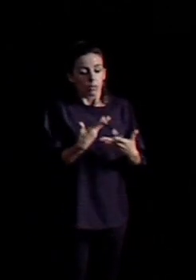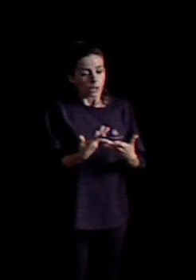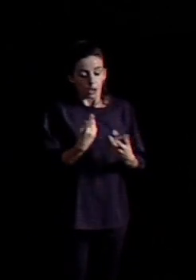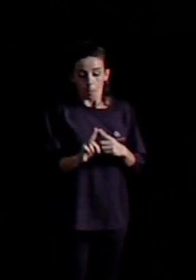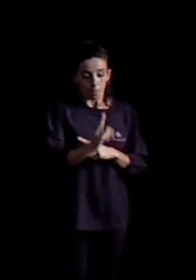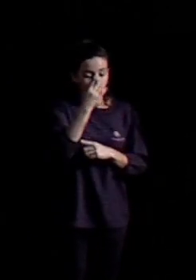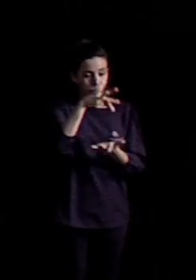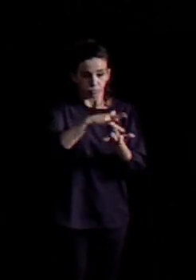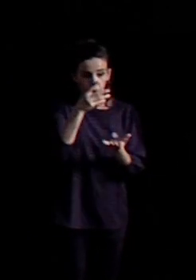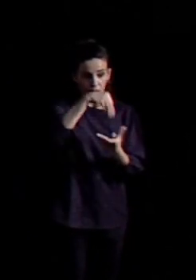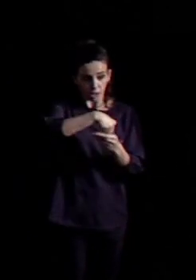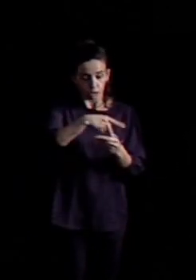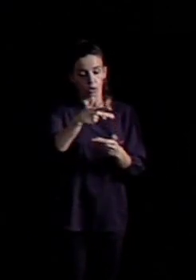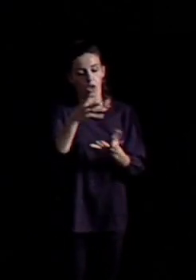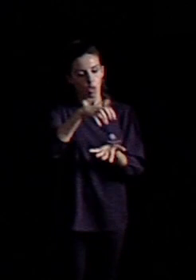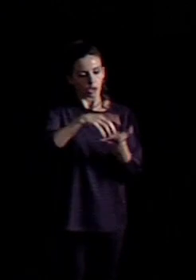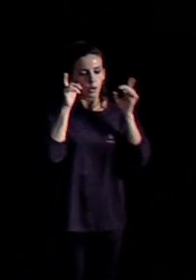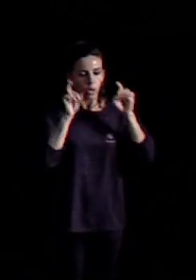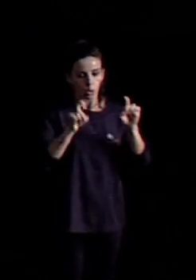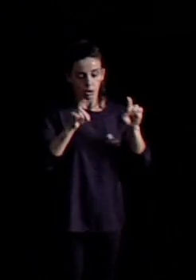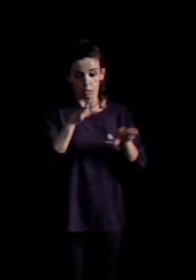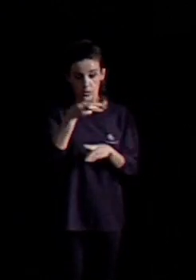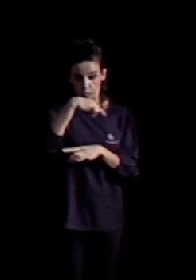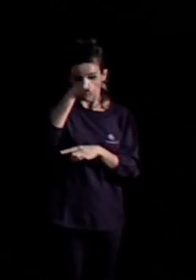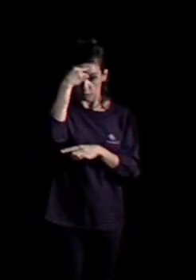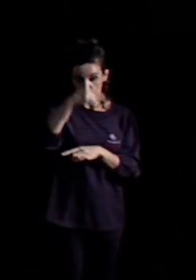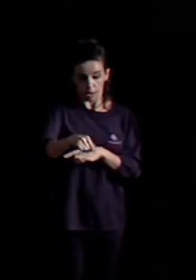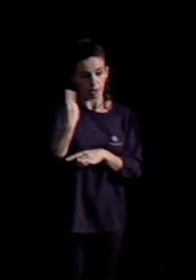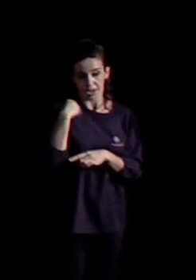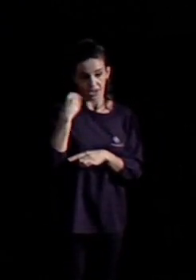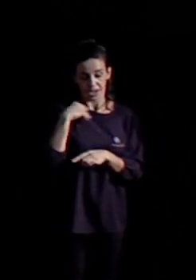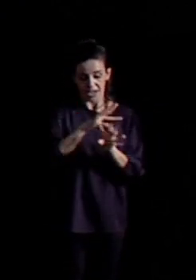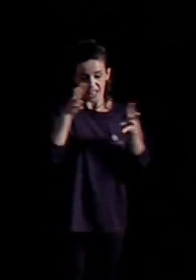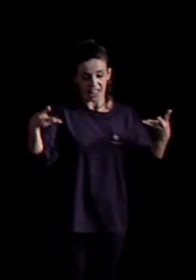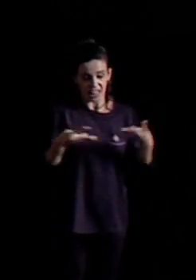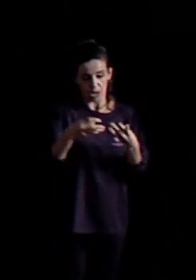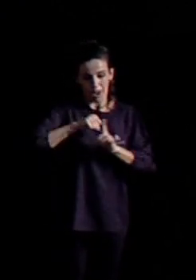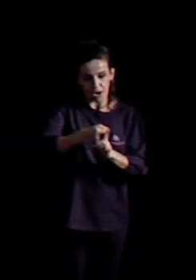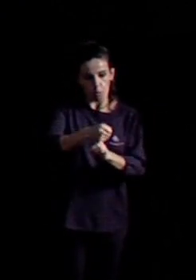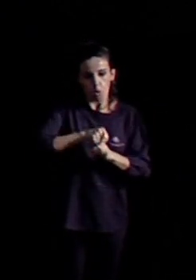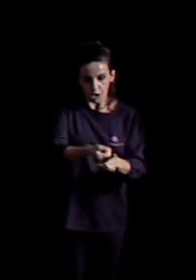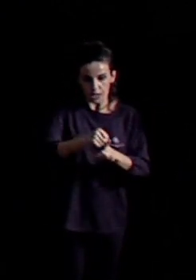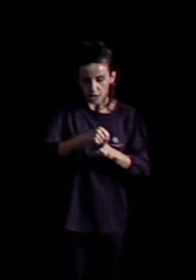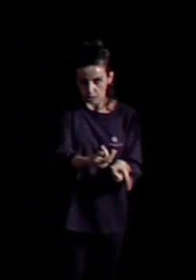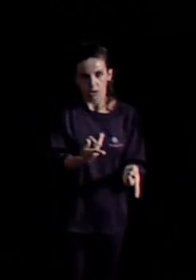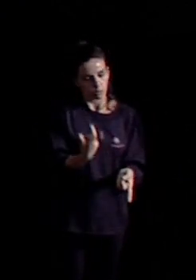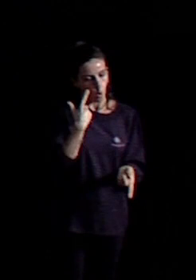educativos, como ustedes saben, porque la prensa viene todos los días, el ciberbullying, ¿no? El ciberbullying que,